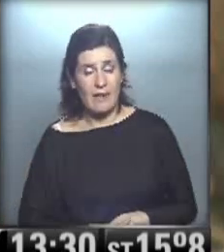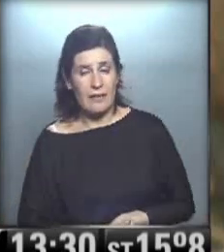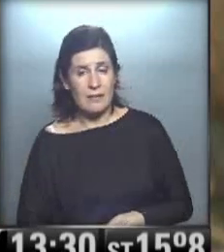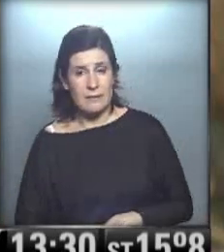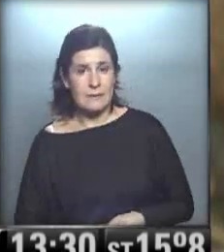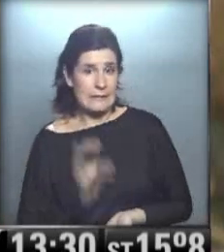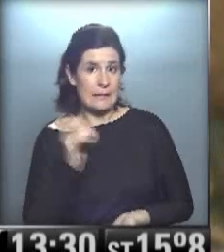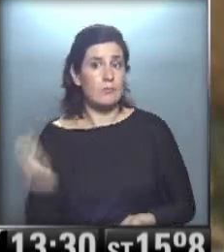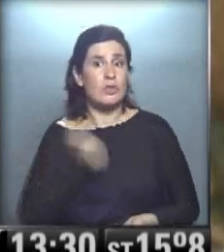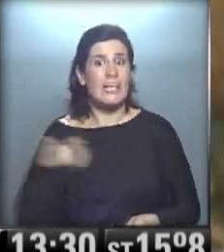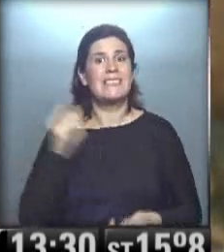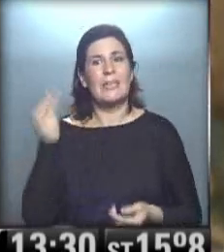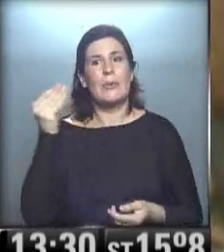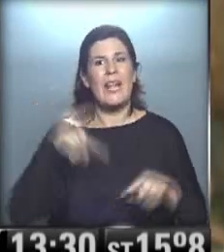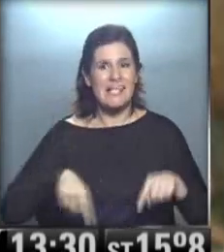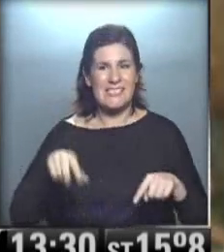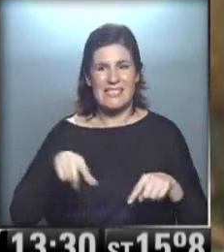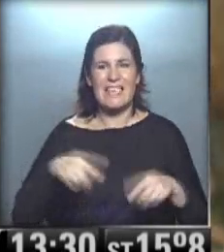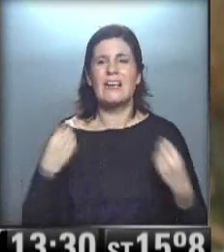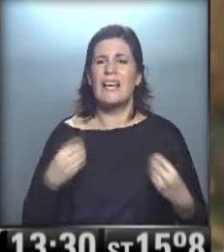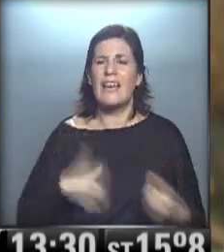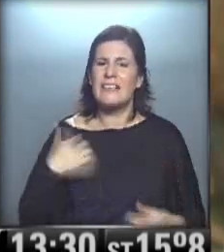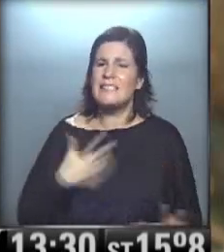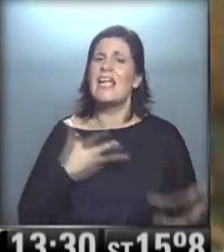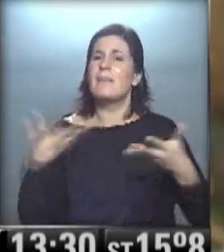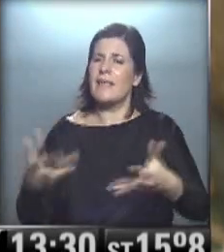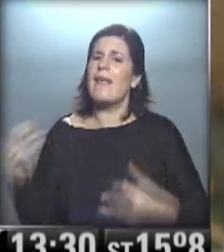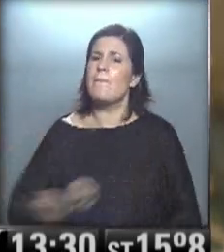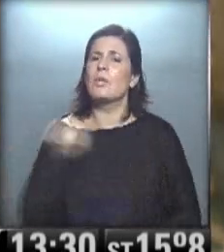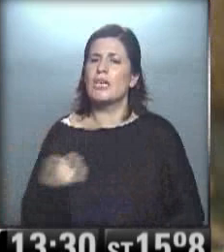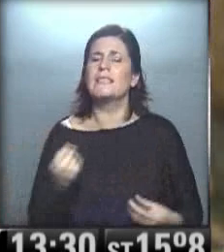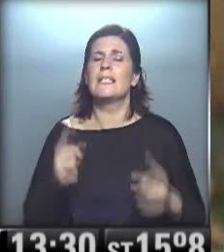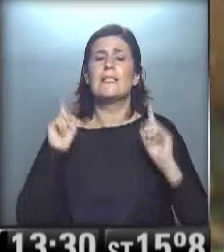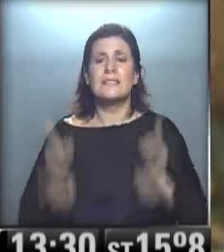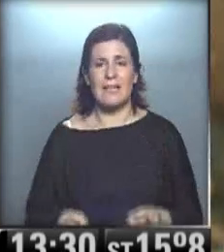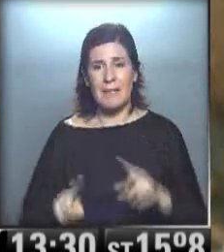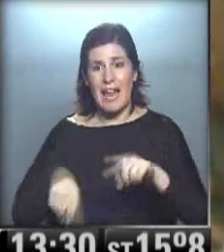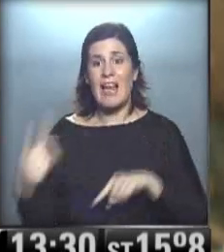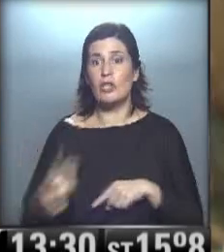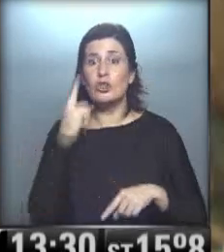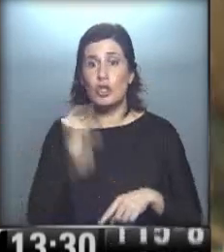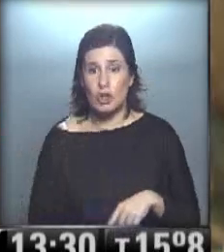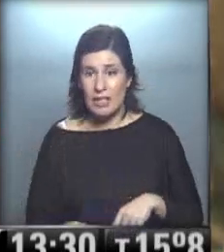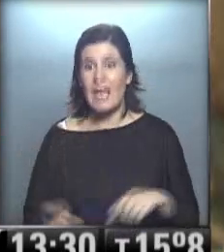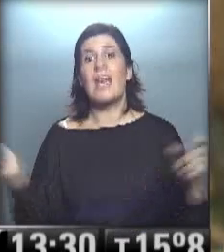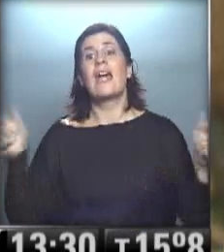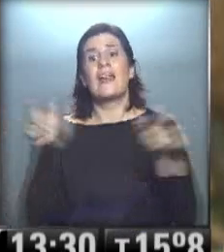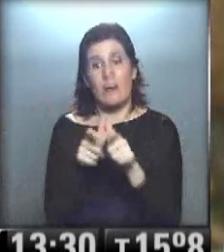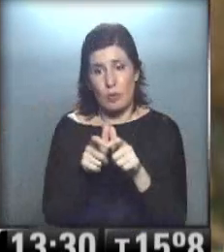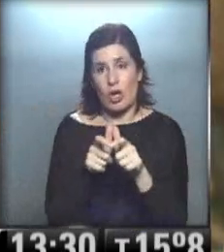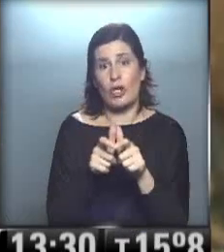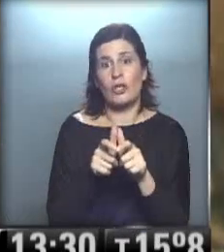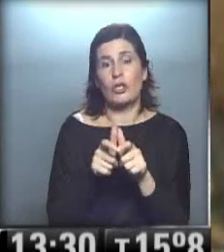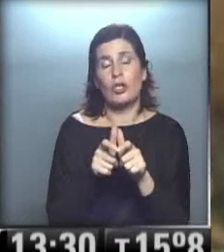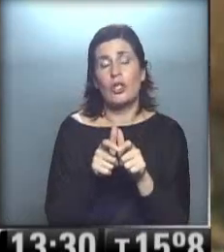que se haga aquí, que se haga en el nordeste de Brasil, que Argentina sea invitada y que además al día siguiente en Brasilia se haga una reunión